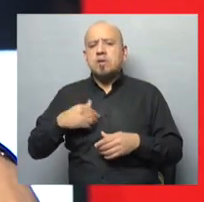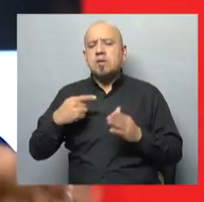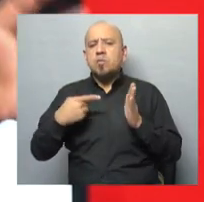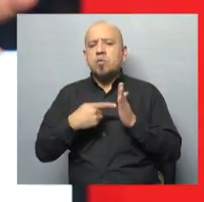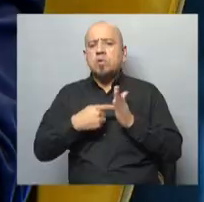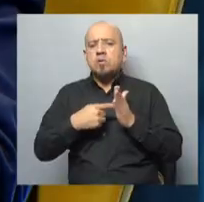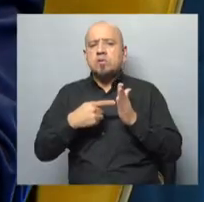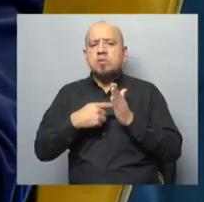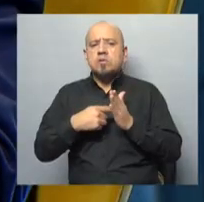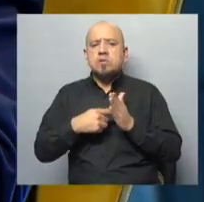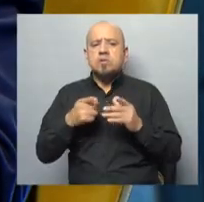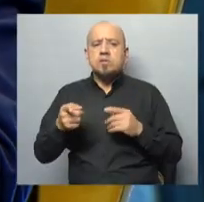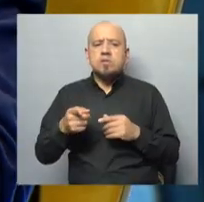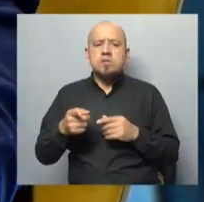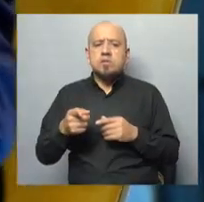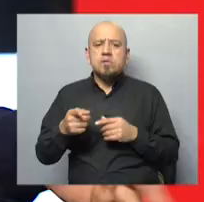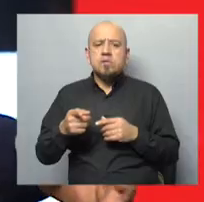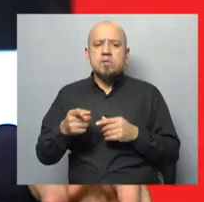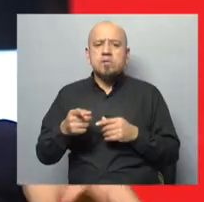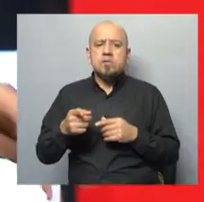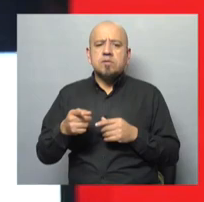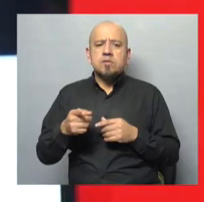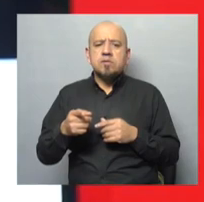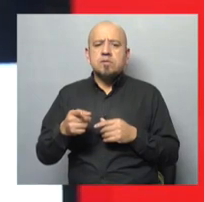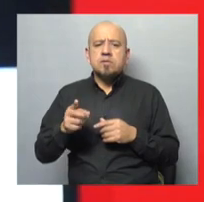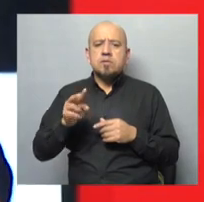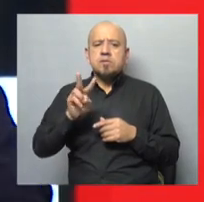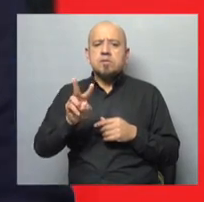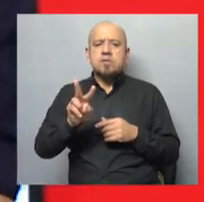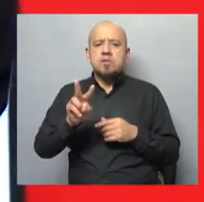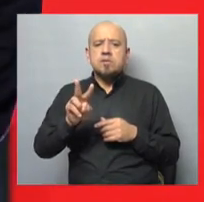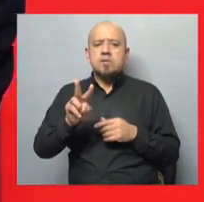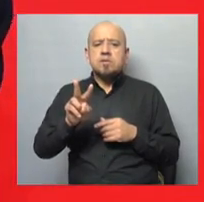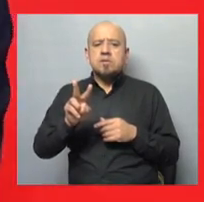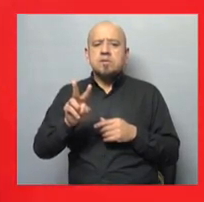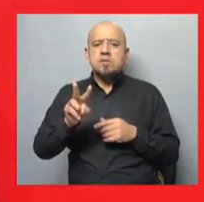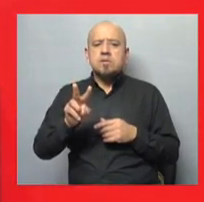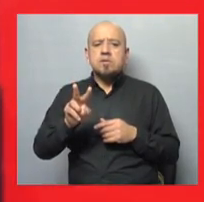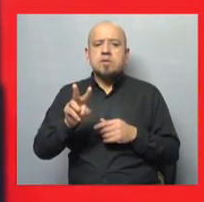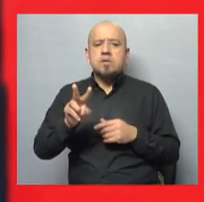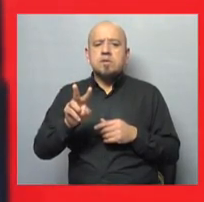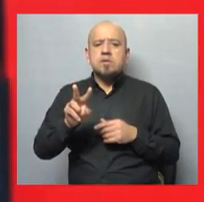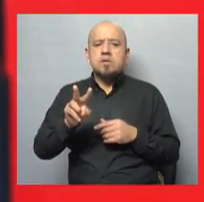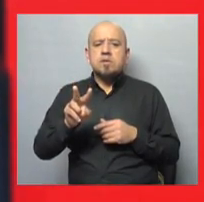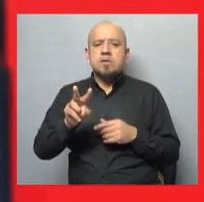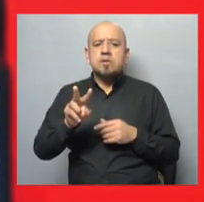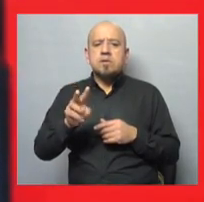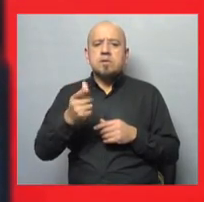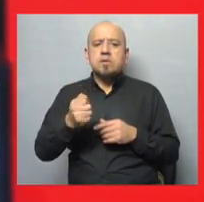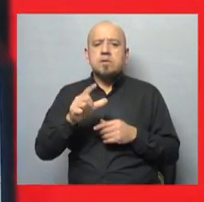aires no se cubrían con la valía de los que digo yo se ponía la valija